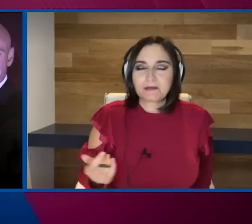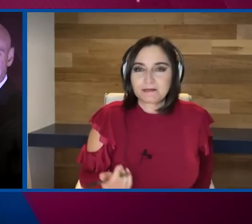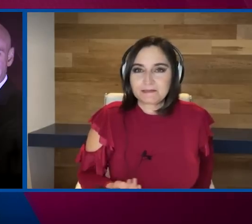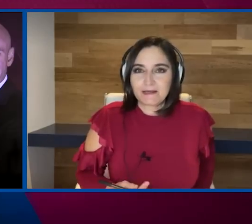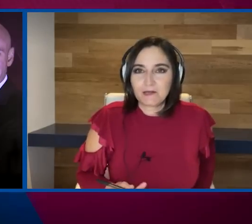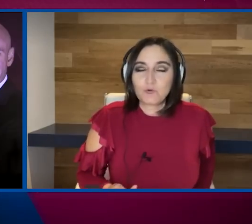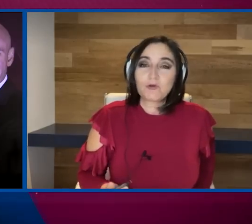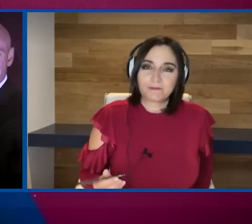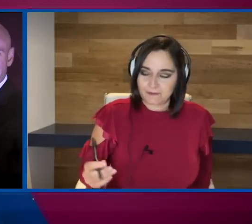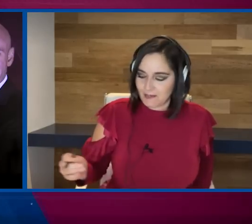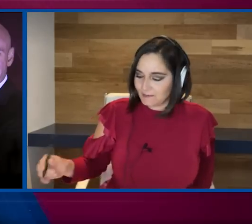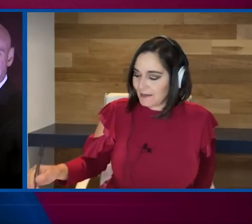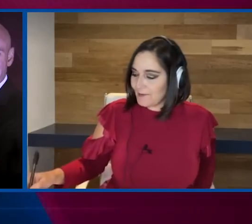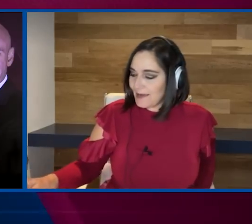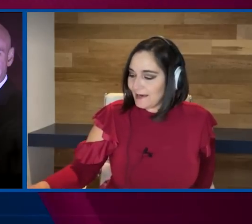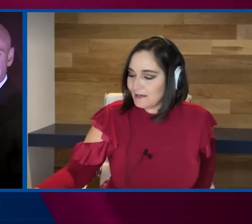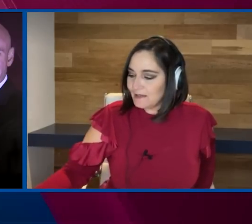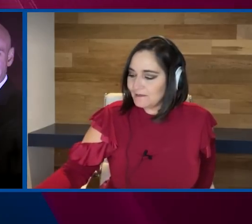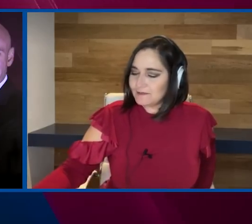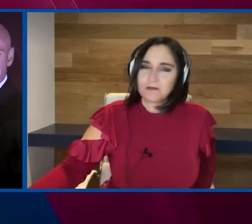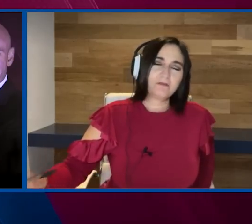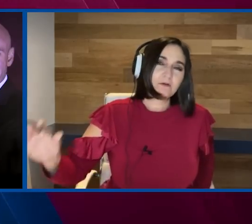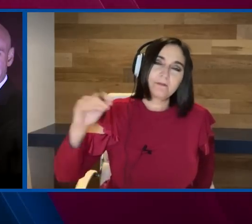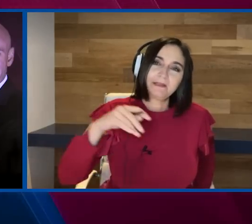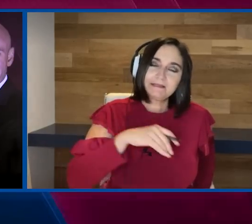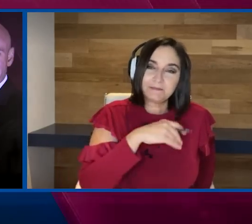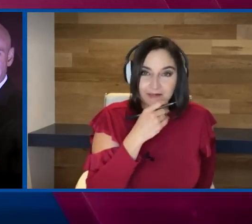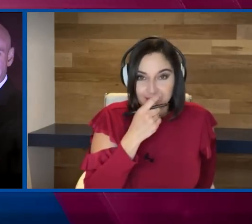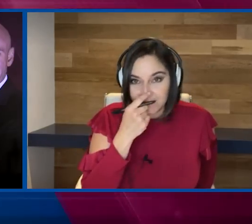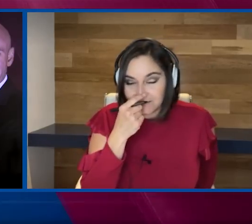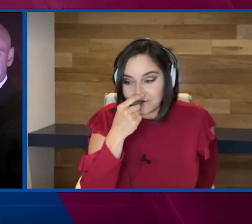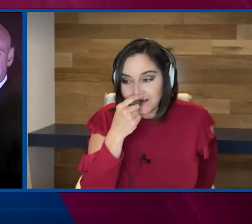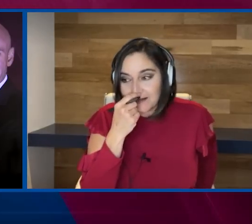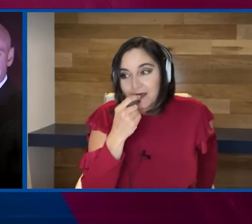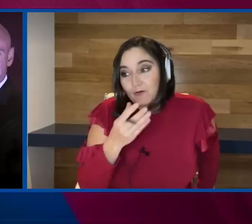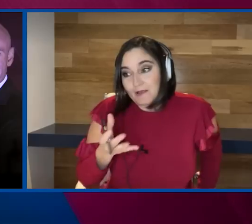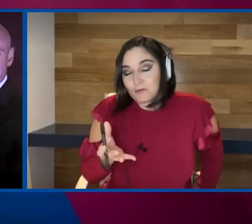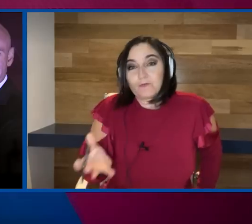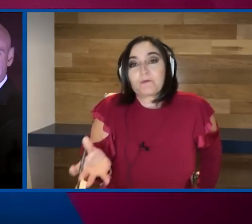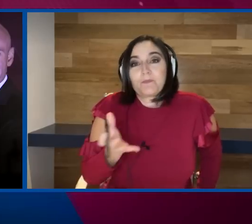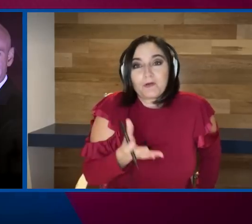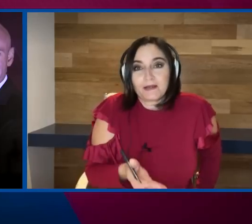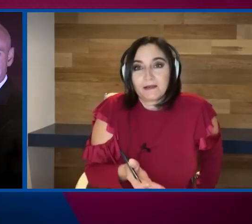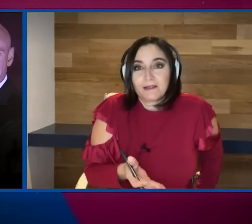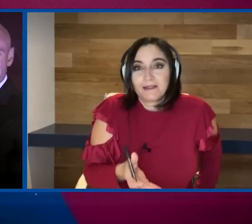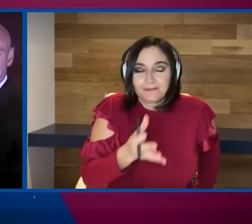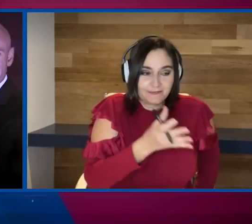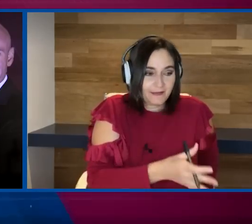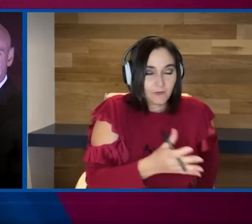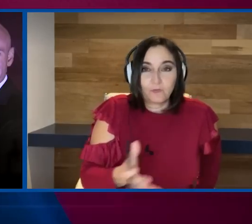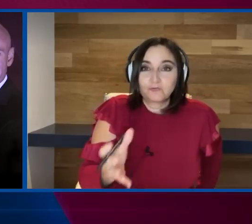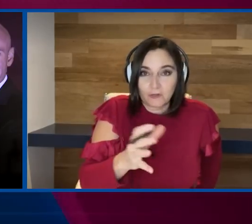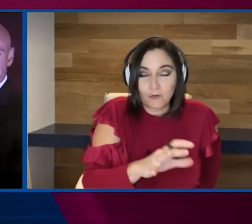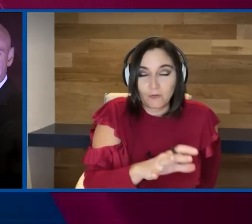el presidente va a regresar el lunes a trabajar, y dice, no, seguramente sí va a regresar a trabajar. Ahora, yo te vuelvo a poner,